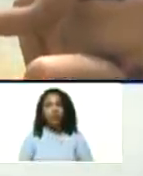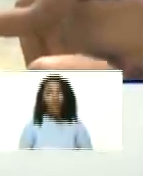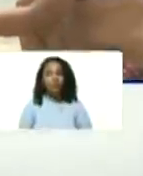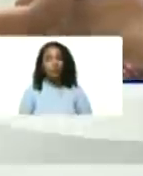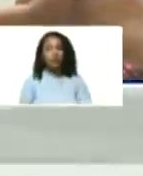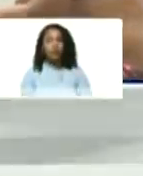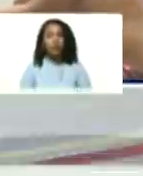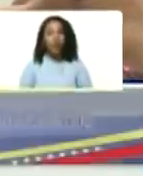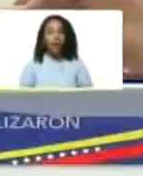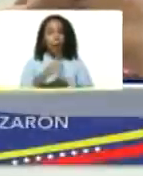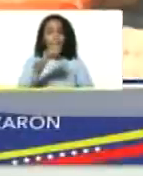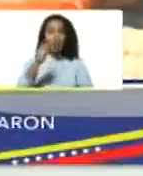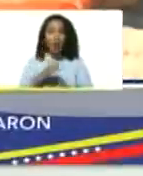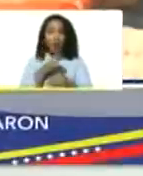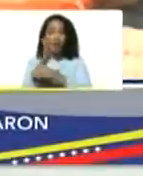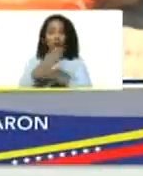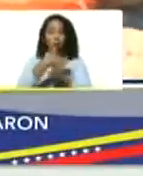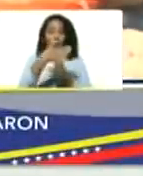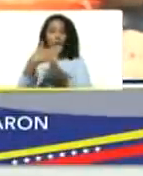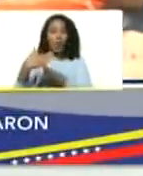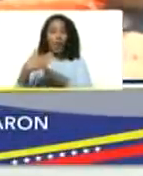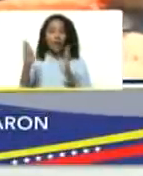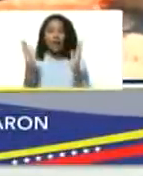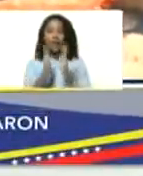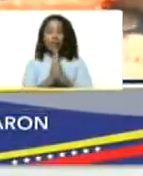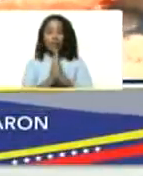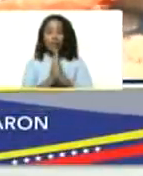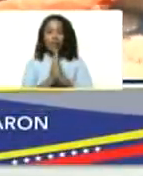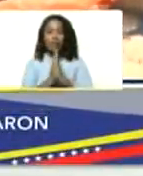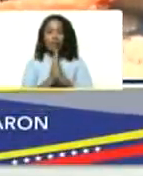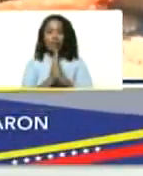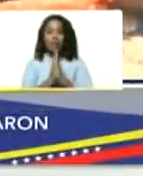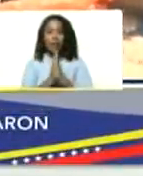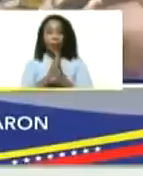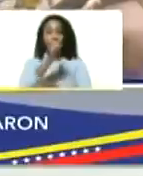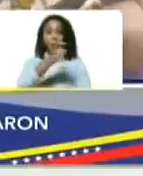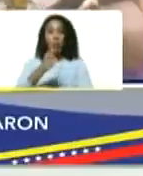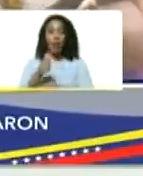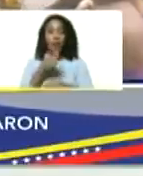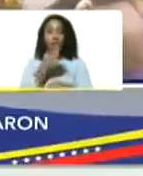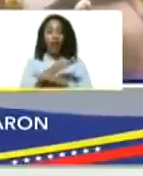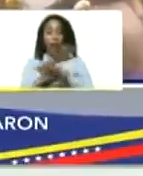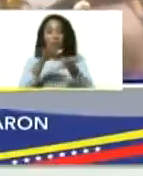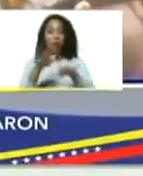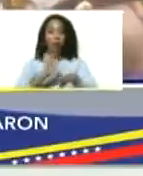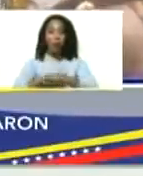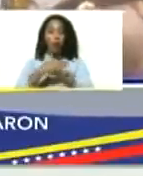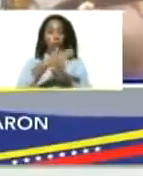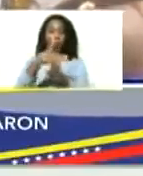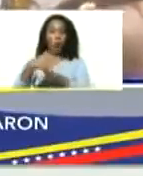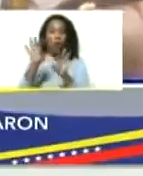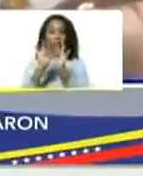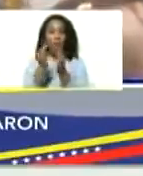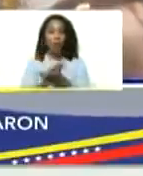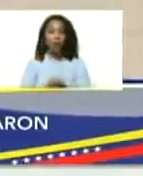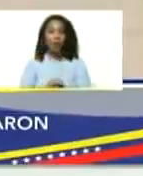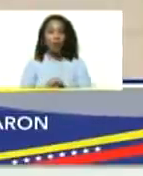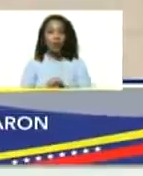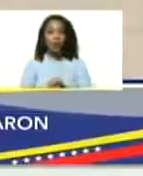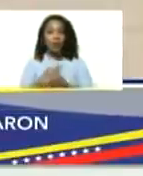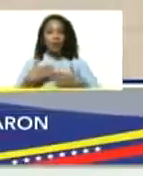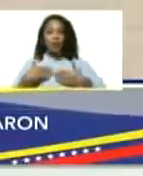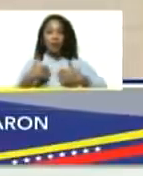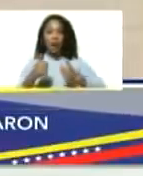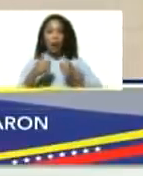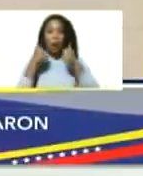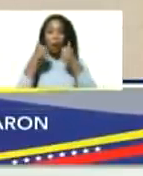la gente fue a la playa a compartir es santa para la gente que va a la playa porque comparte con la familia sanamente ve